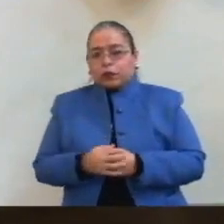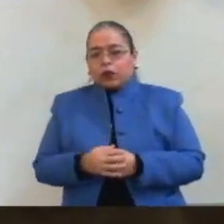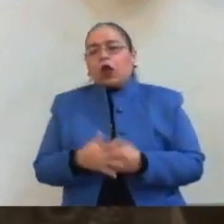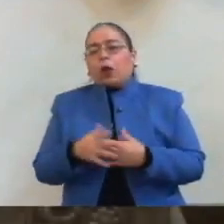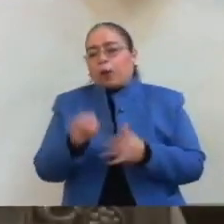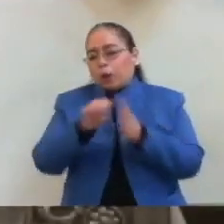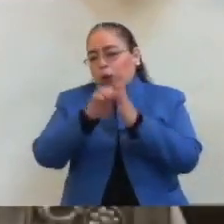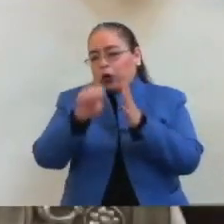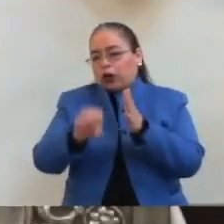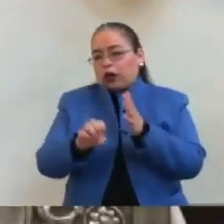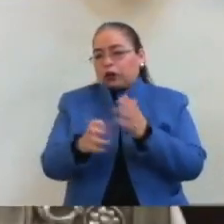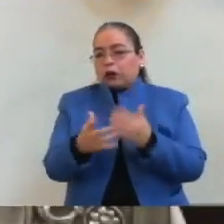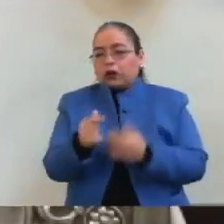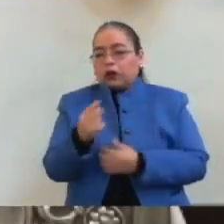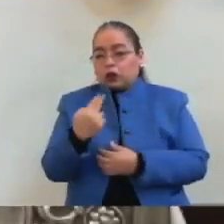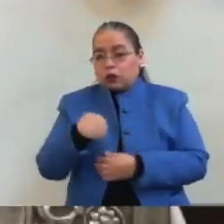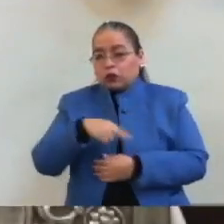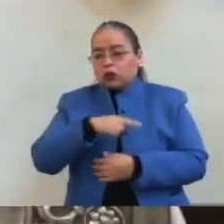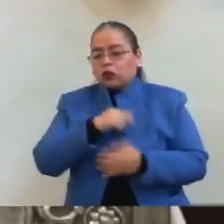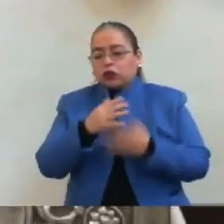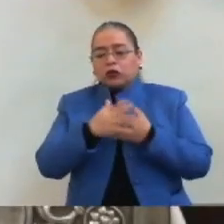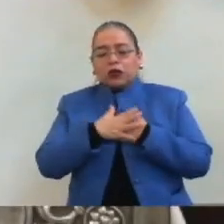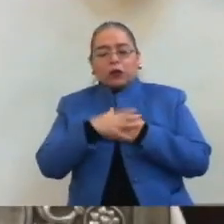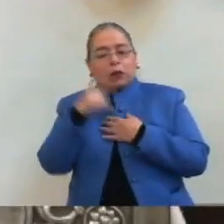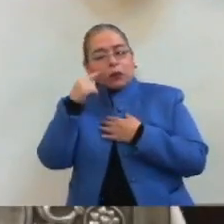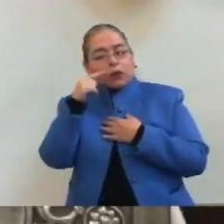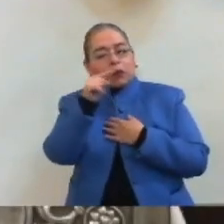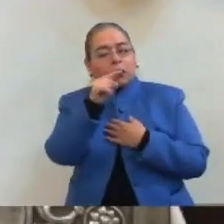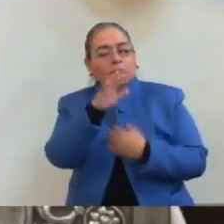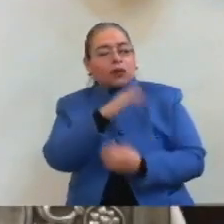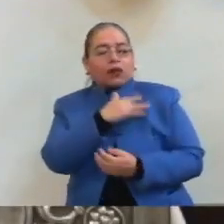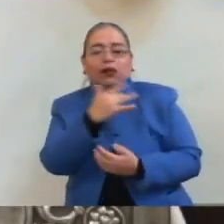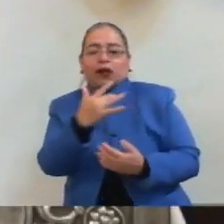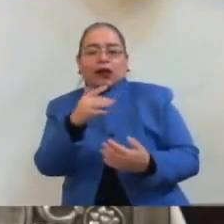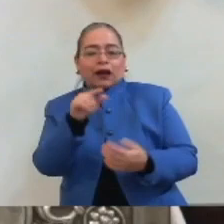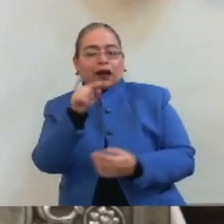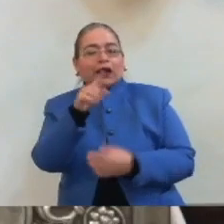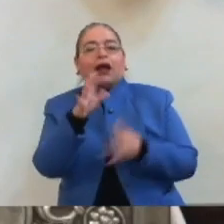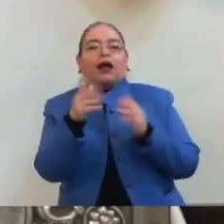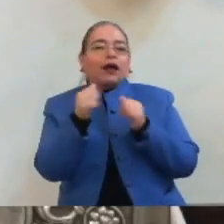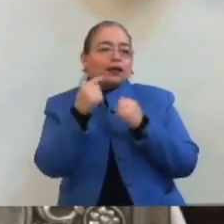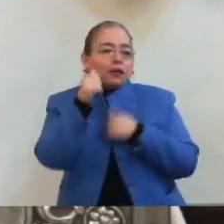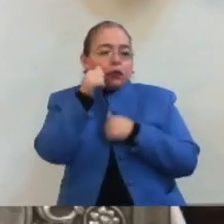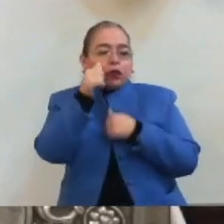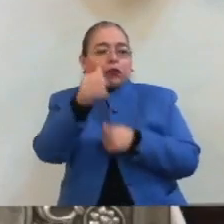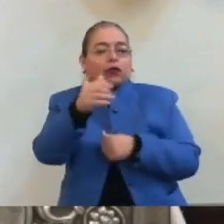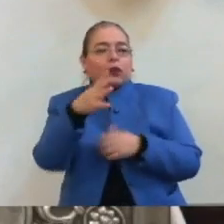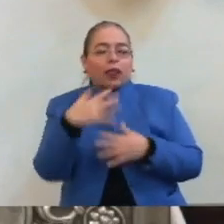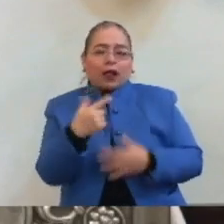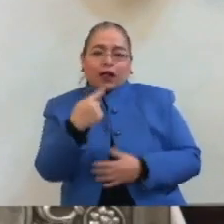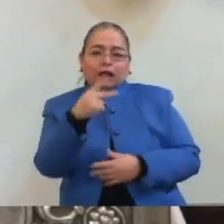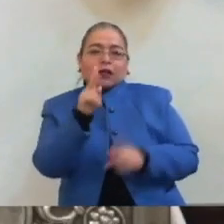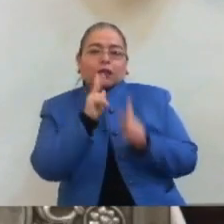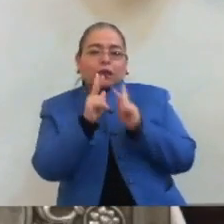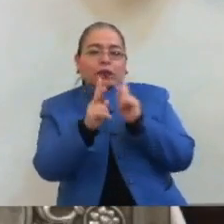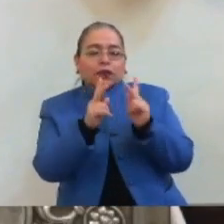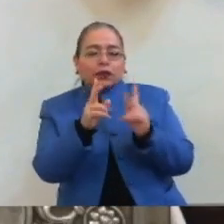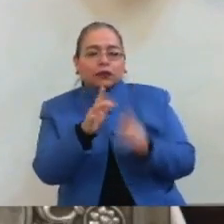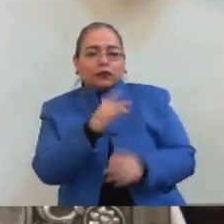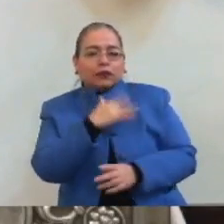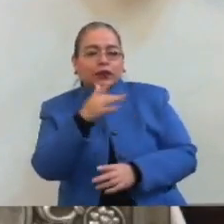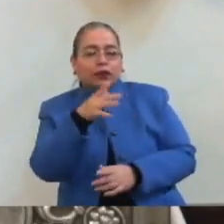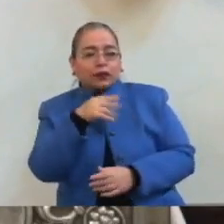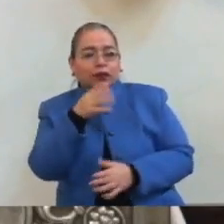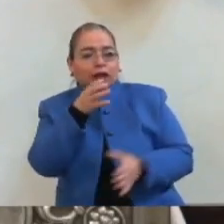alguien lo ve lo oí y le habla y uno está